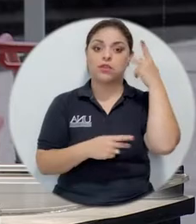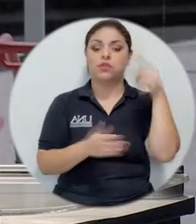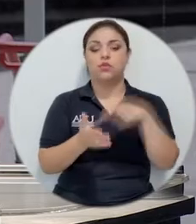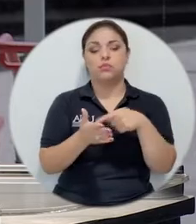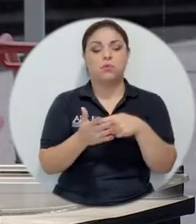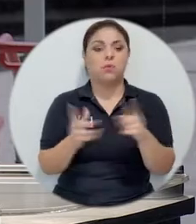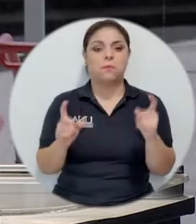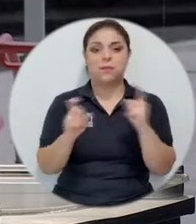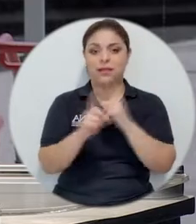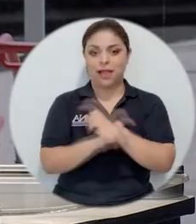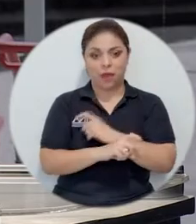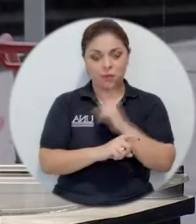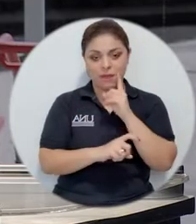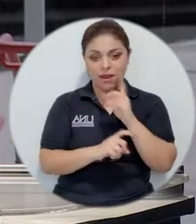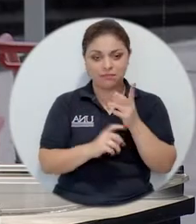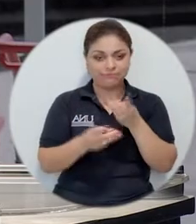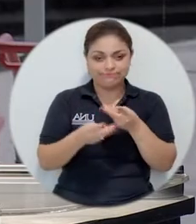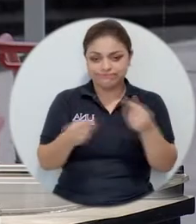país, ¿verdad?